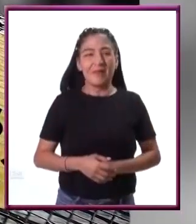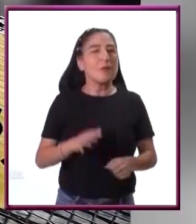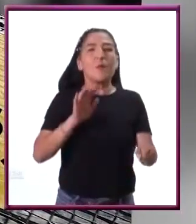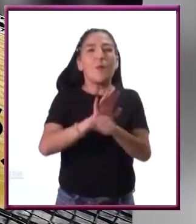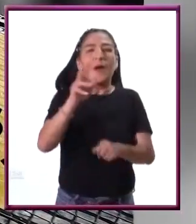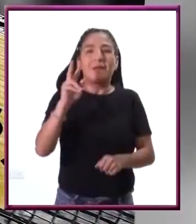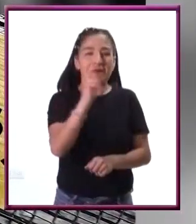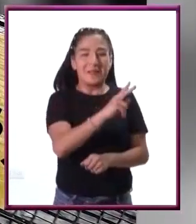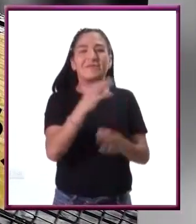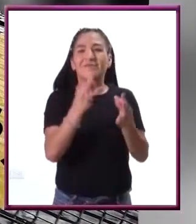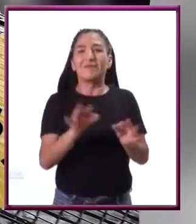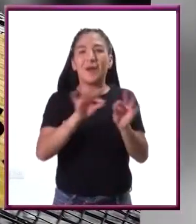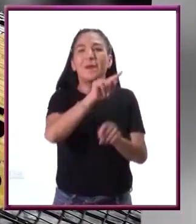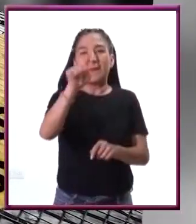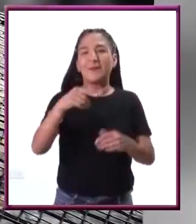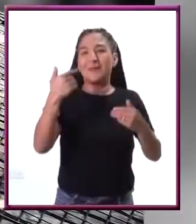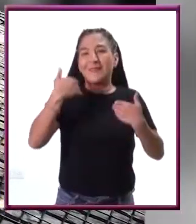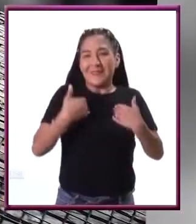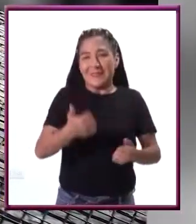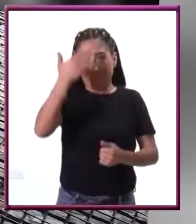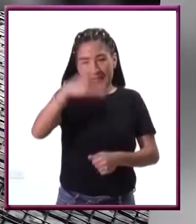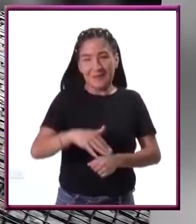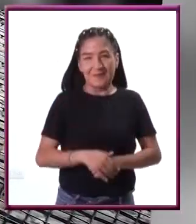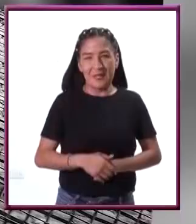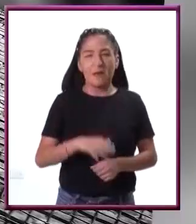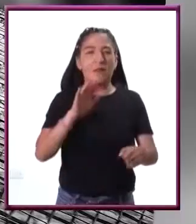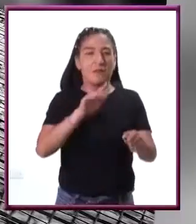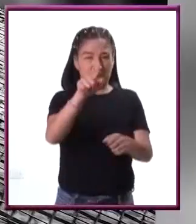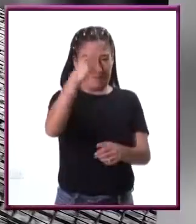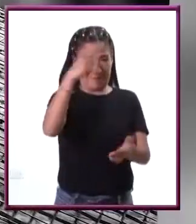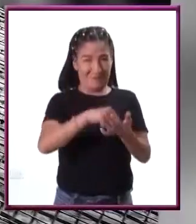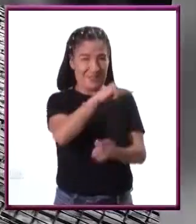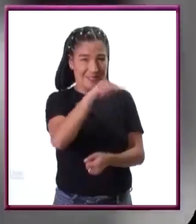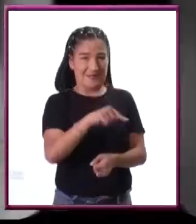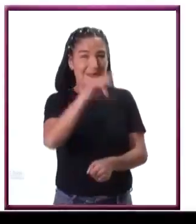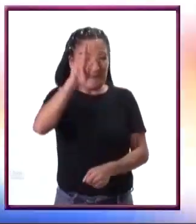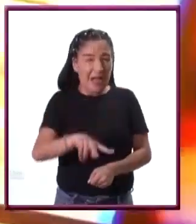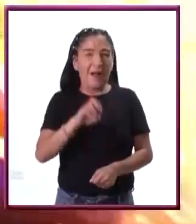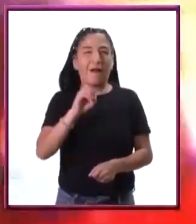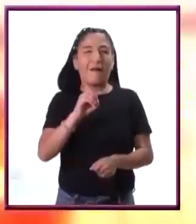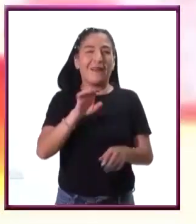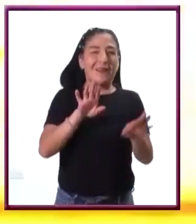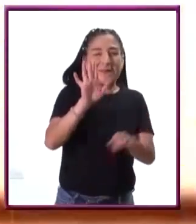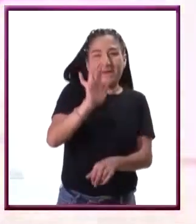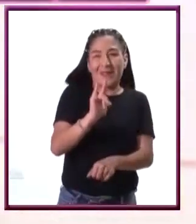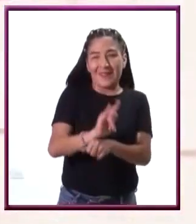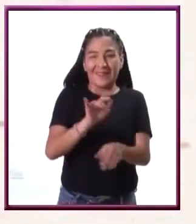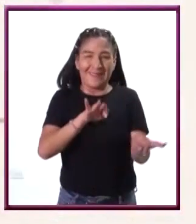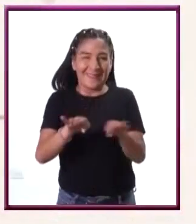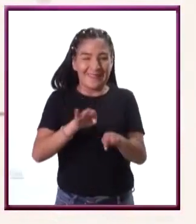reconoces? ¿Crees que la escena es real o que fue inventada?